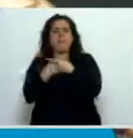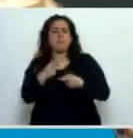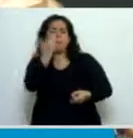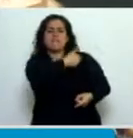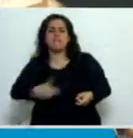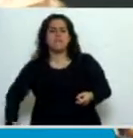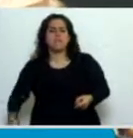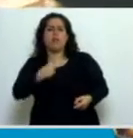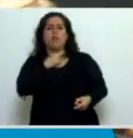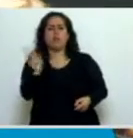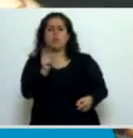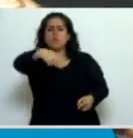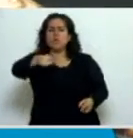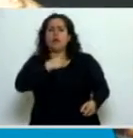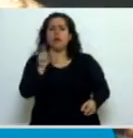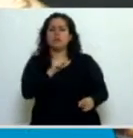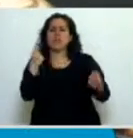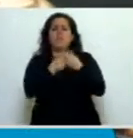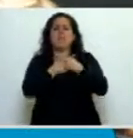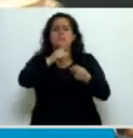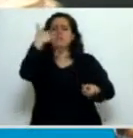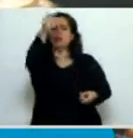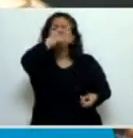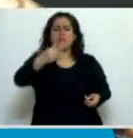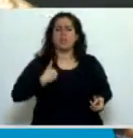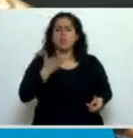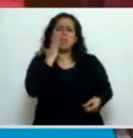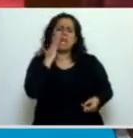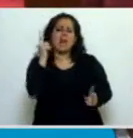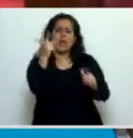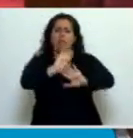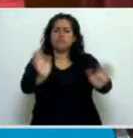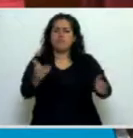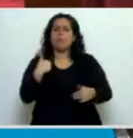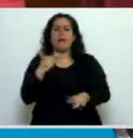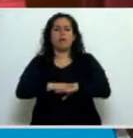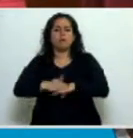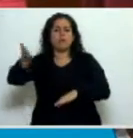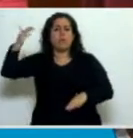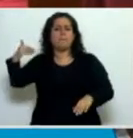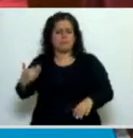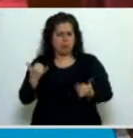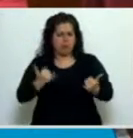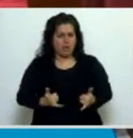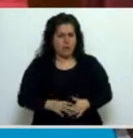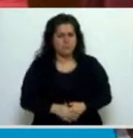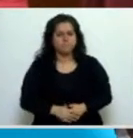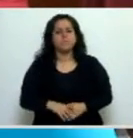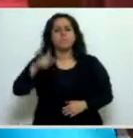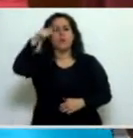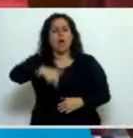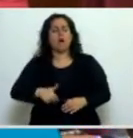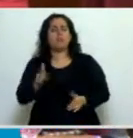son capaces de debatir el futuro de la Argentina. Gracias, porque diputada. no tienen cara para hacerse cargo del pasado. Gracias, diputada. Tiene la palabra